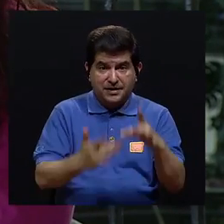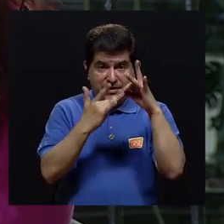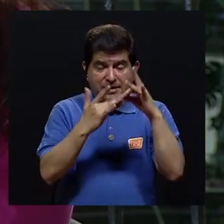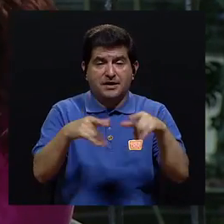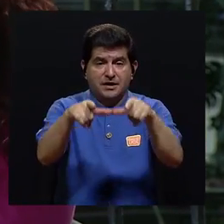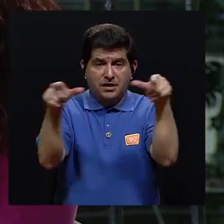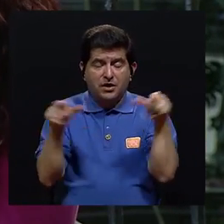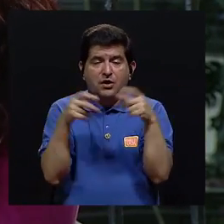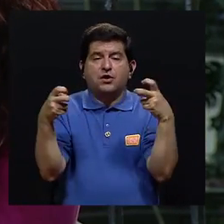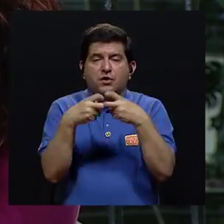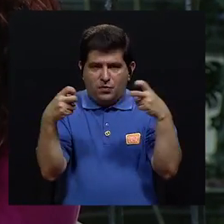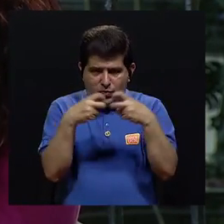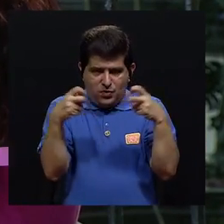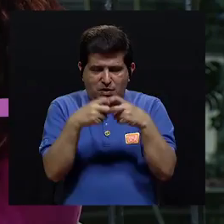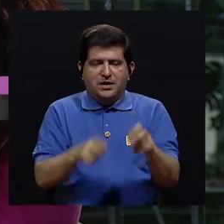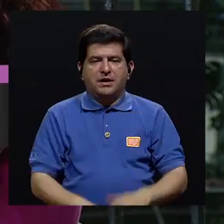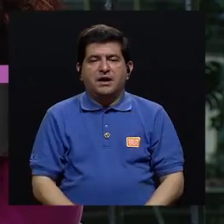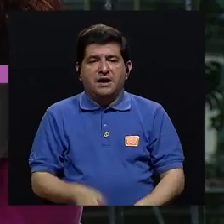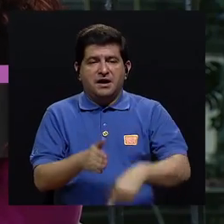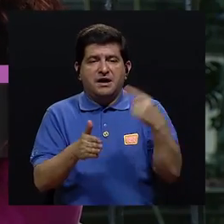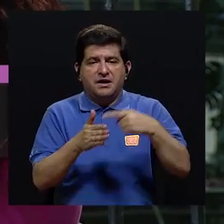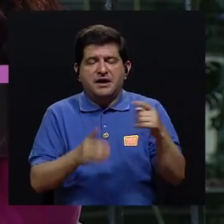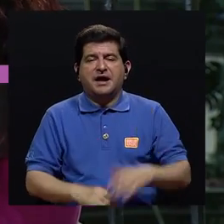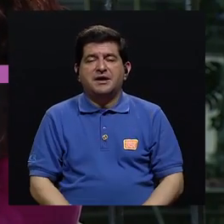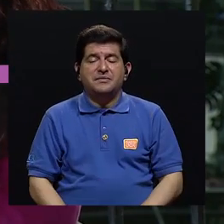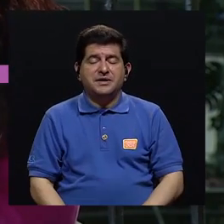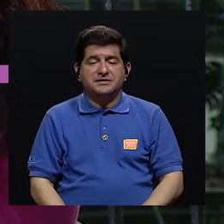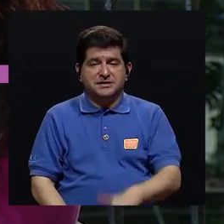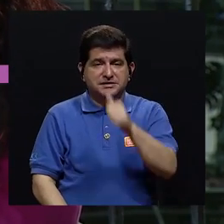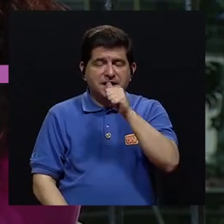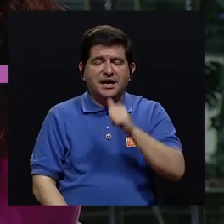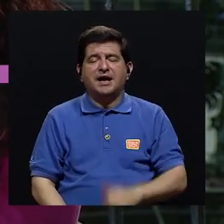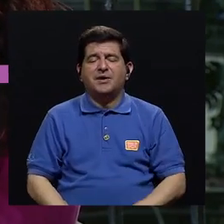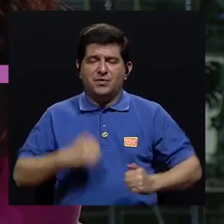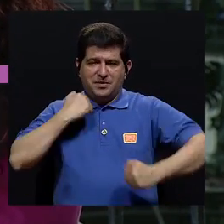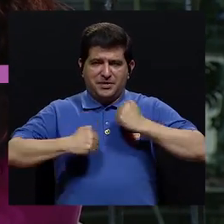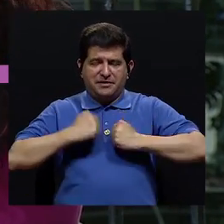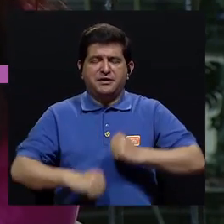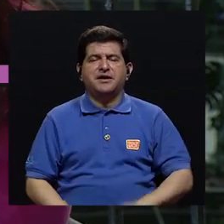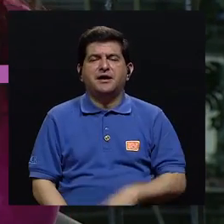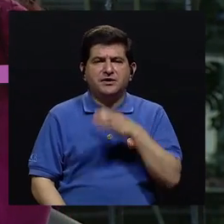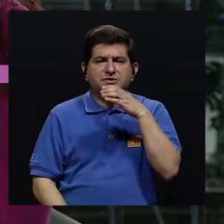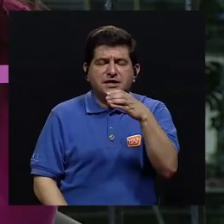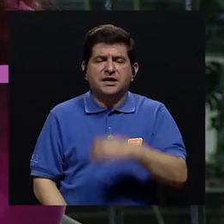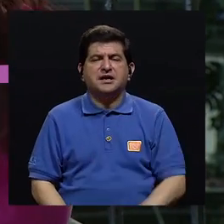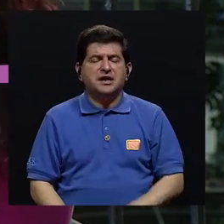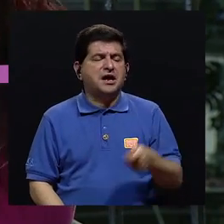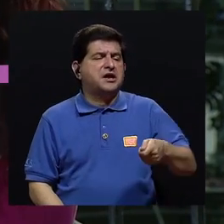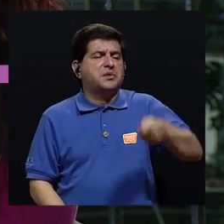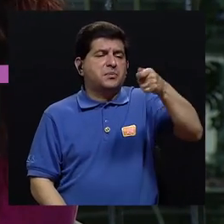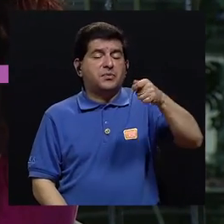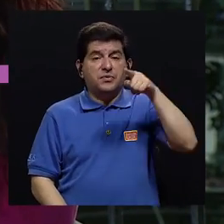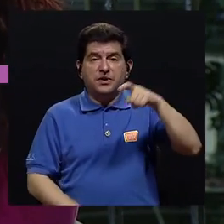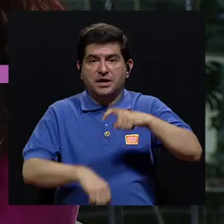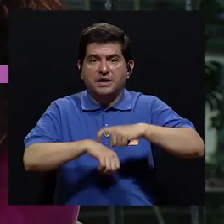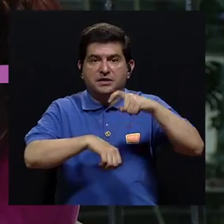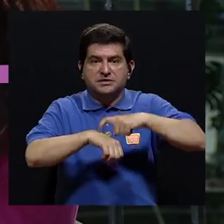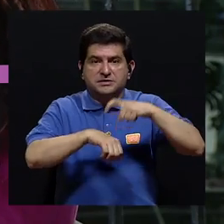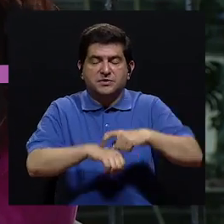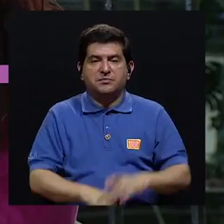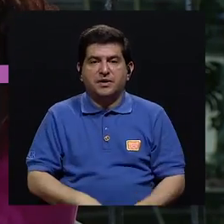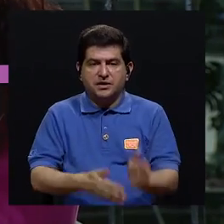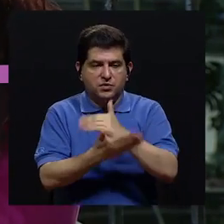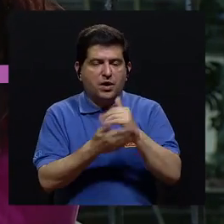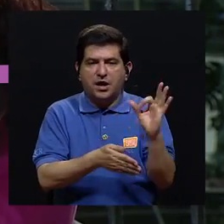sobre todo las instalaciones eléctricas. A veces prendemos la ducha y se empieza a disparar el breaker y nada más vamos y lo encendemos, y eso son alarmitas de